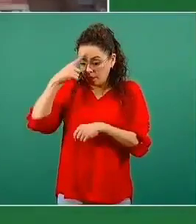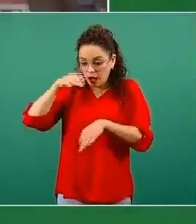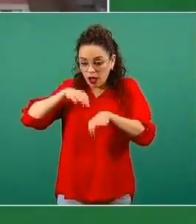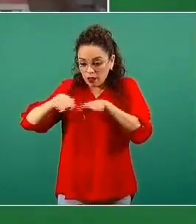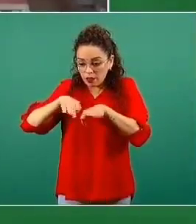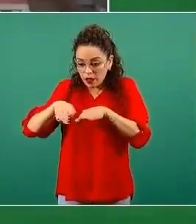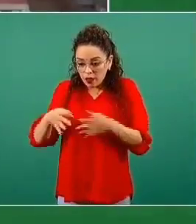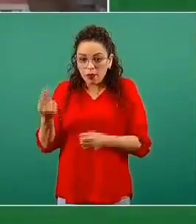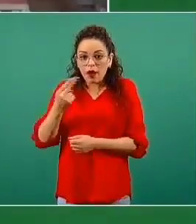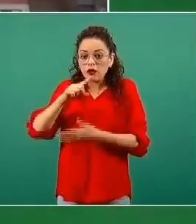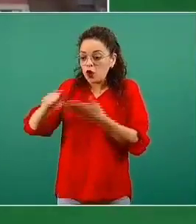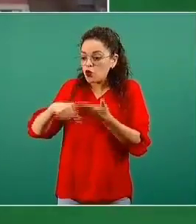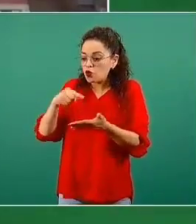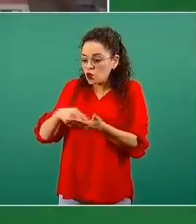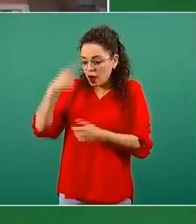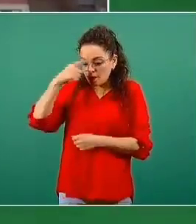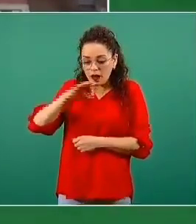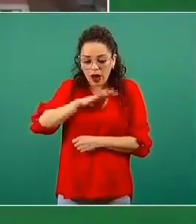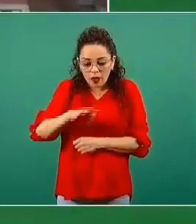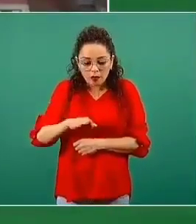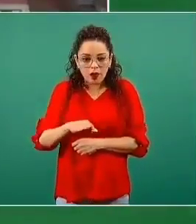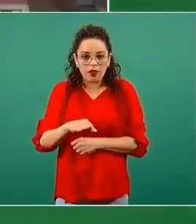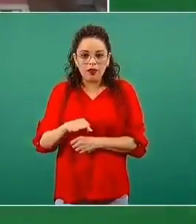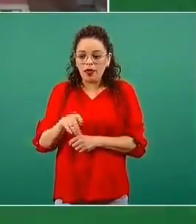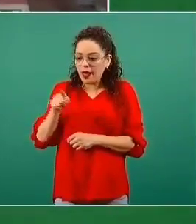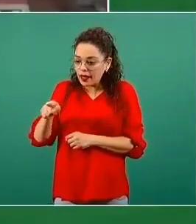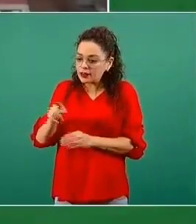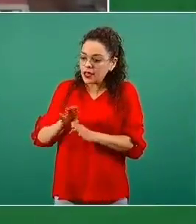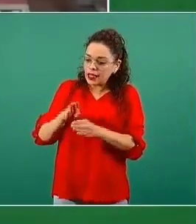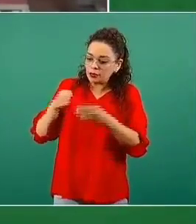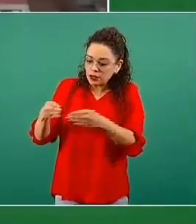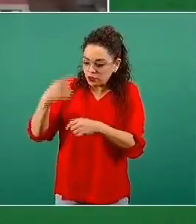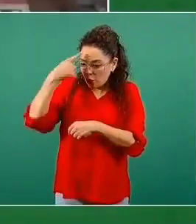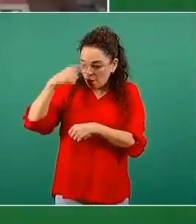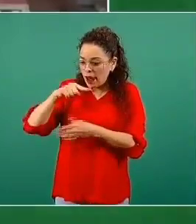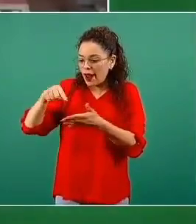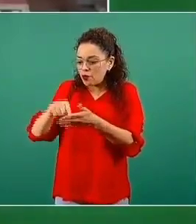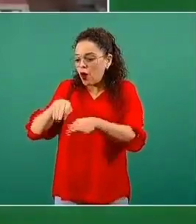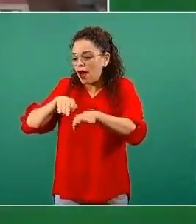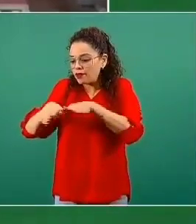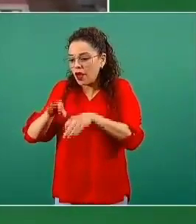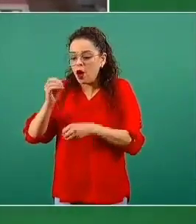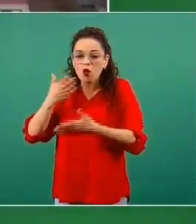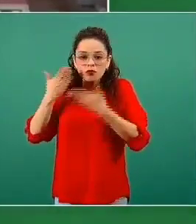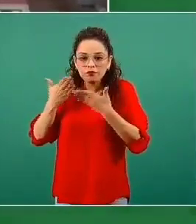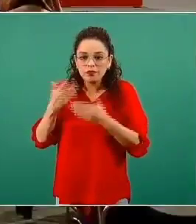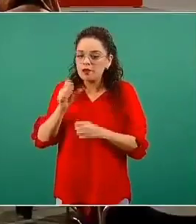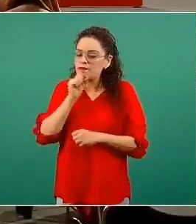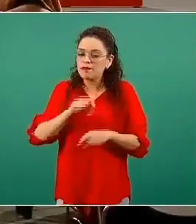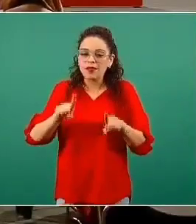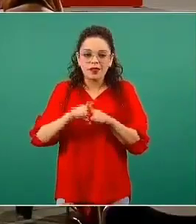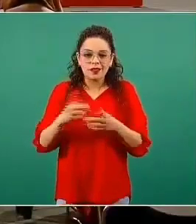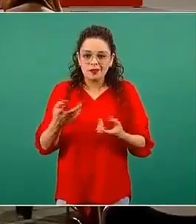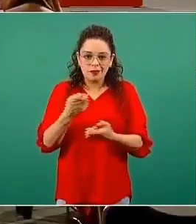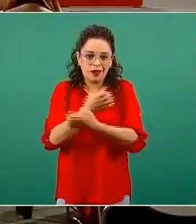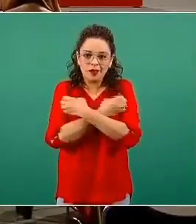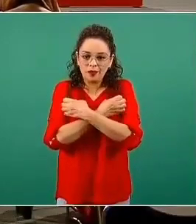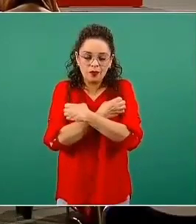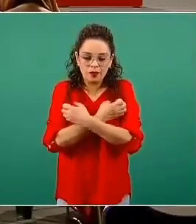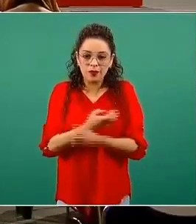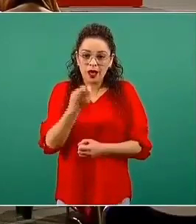un espacio en casa para poder desarrollar el trabajo. Y lo mismo pasa con la educación. Yo creo que son